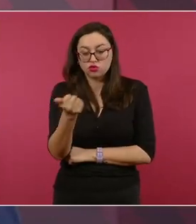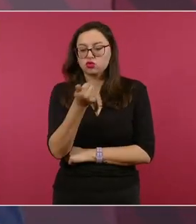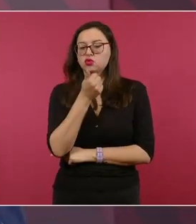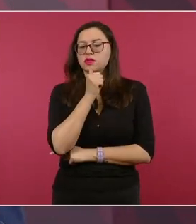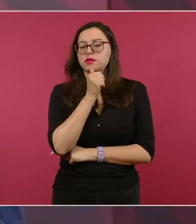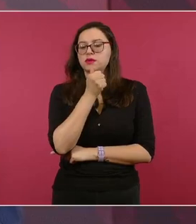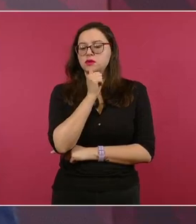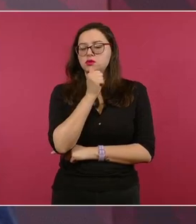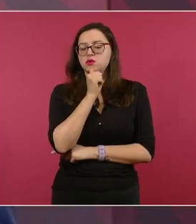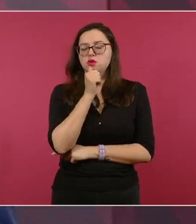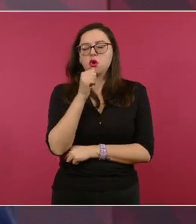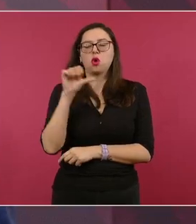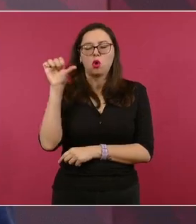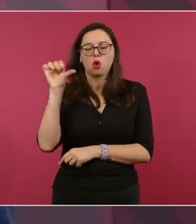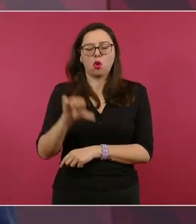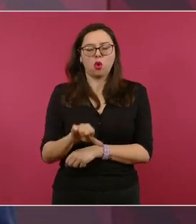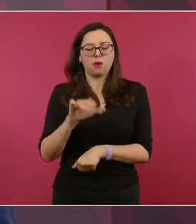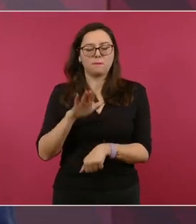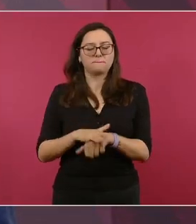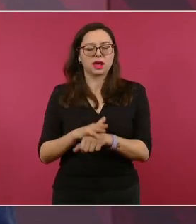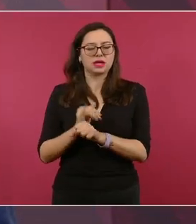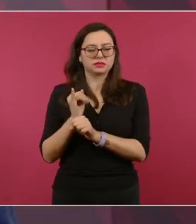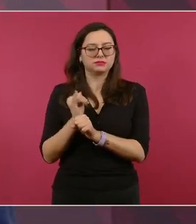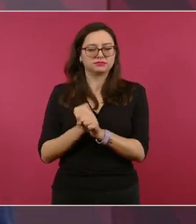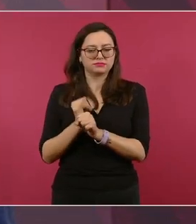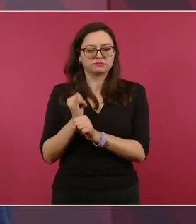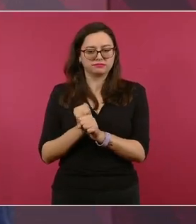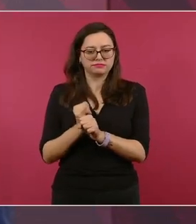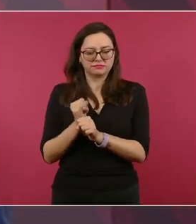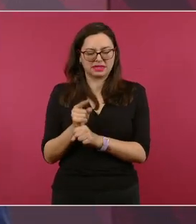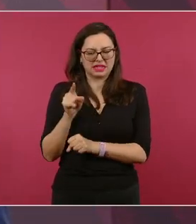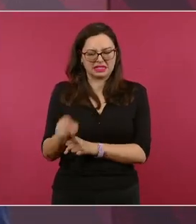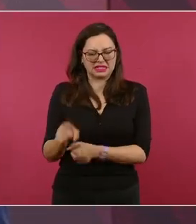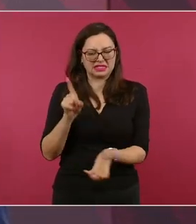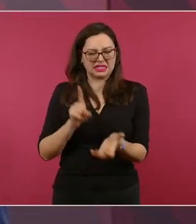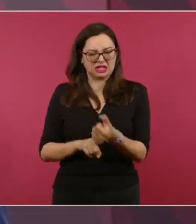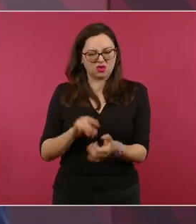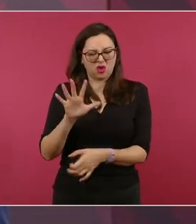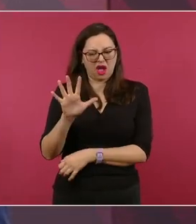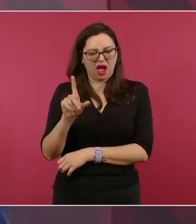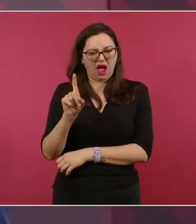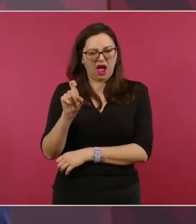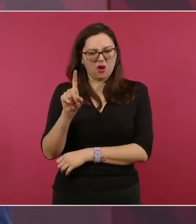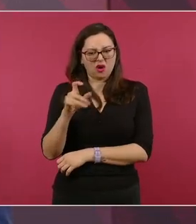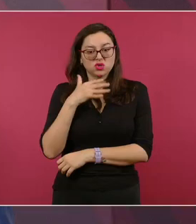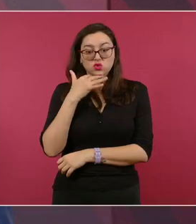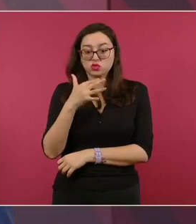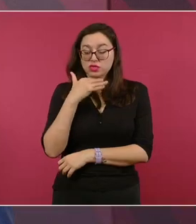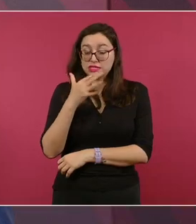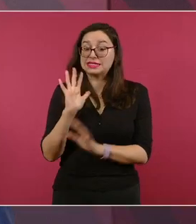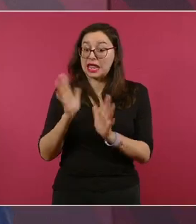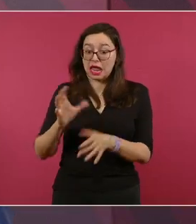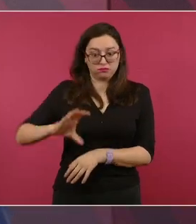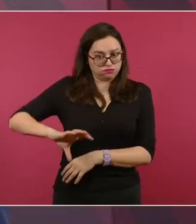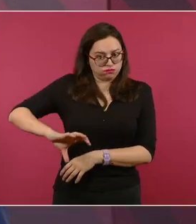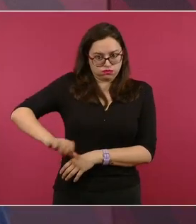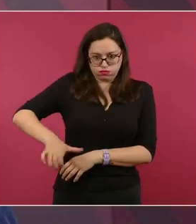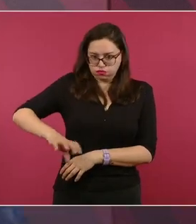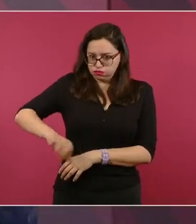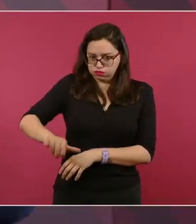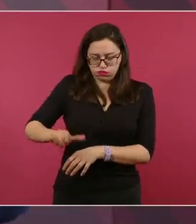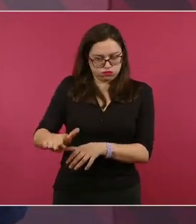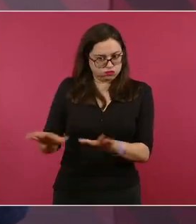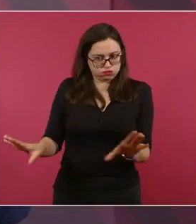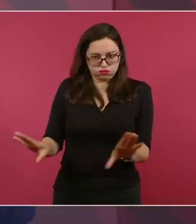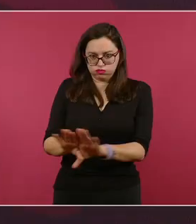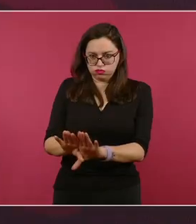sobre lo que provoca la contaminación de este pozo, que desde luego ya se clausuró. Se piensa